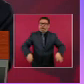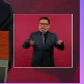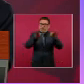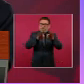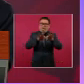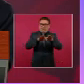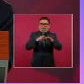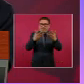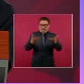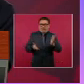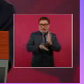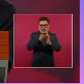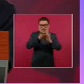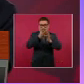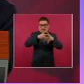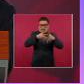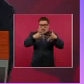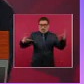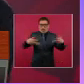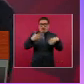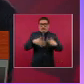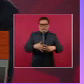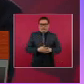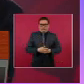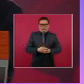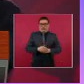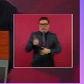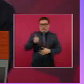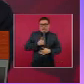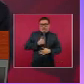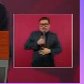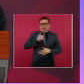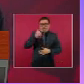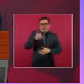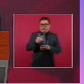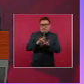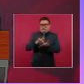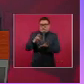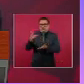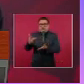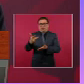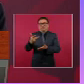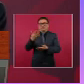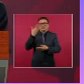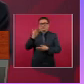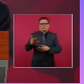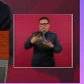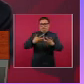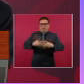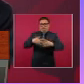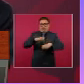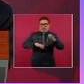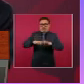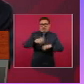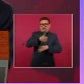esta gran obra, ¿no? También aprovecho para agradecer a las empresas,